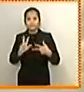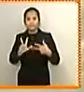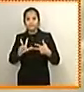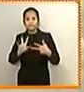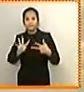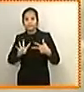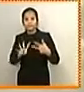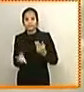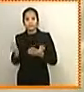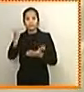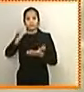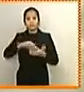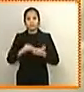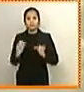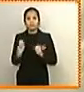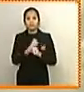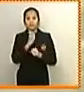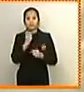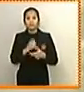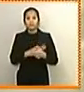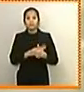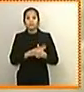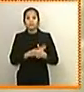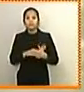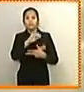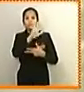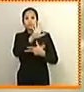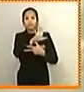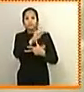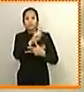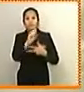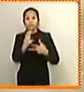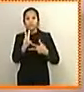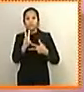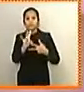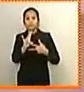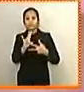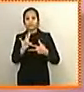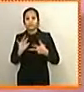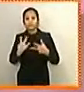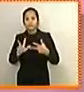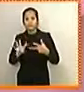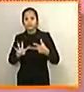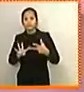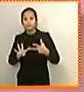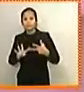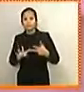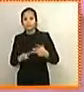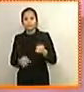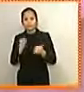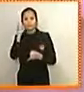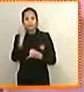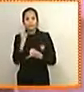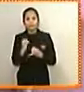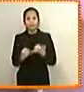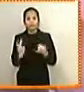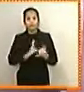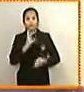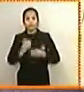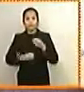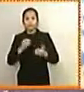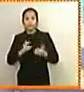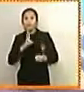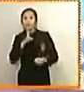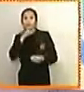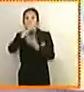34. Menciono nuevamente los tres números ganadores, 51, 67 y 34. Y culminamos haciendo de sus sueños